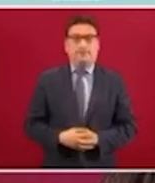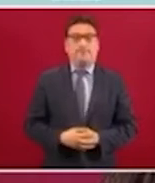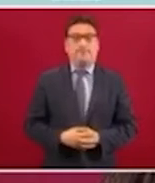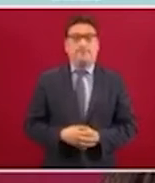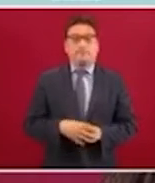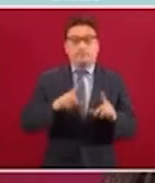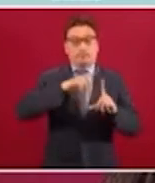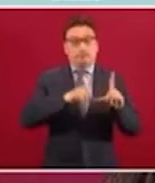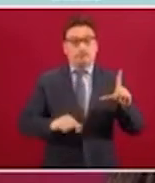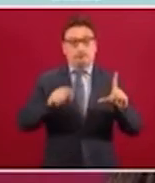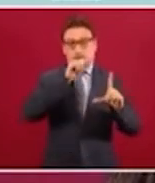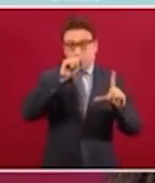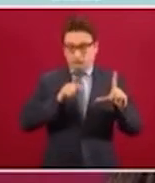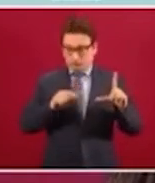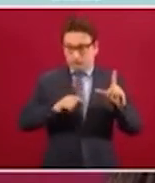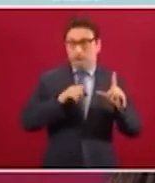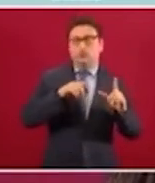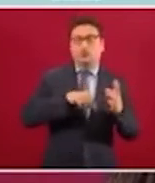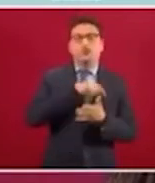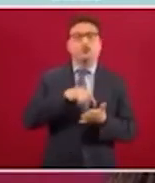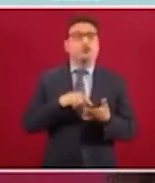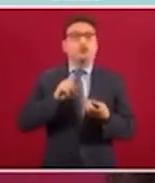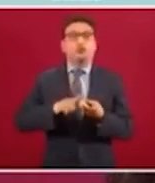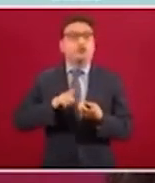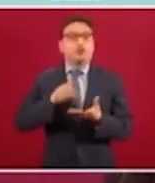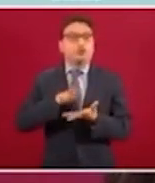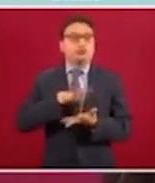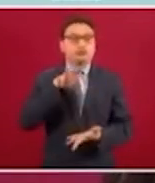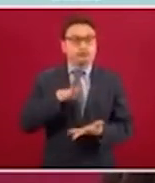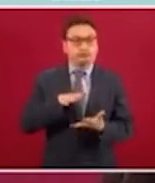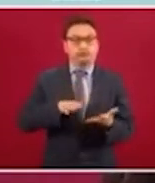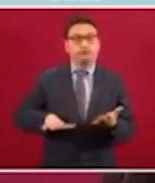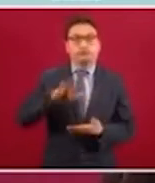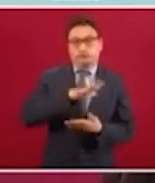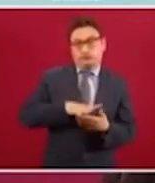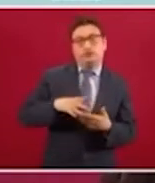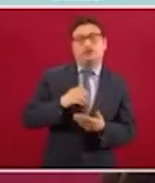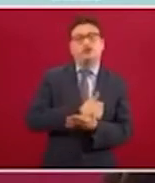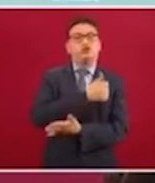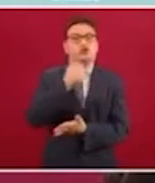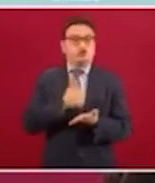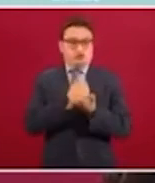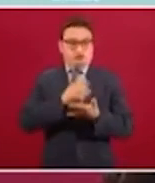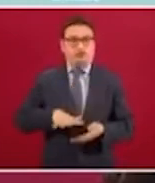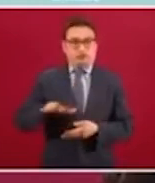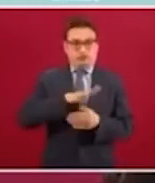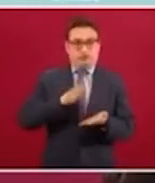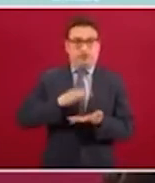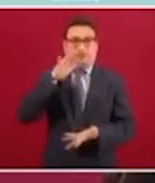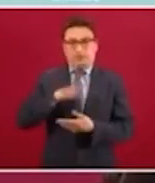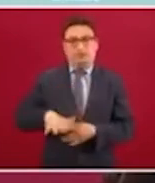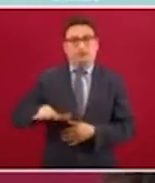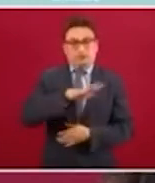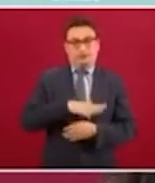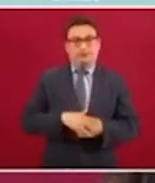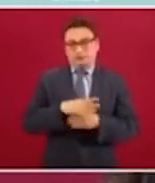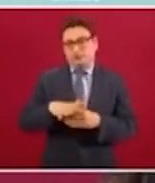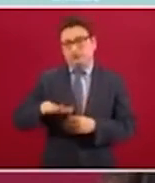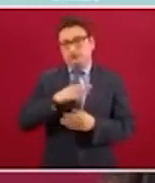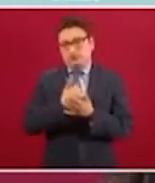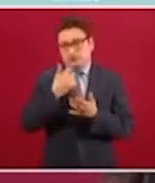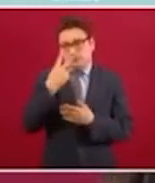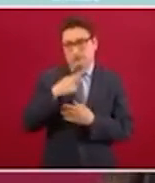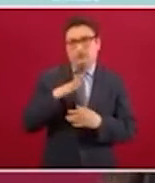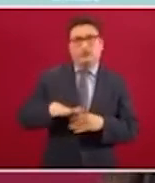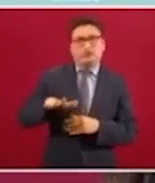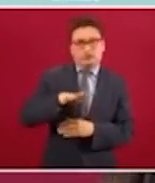distribución geográfica, seguimos teniendo el predominio en las zonas metropolitanas, en particular la del Valle de México, donde